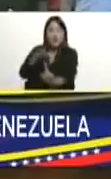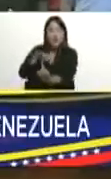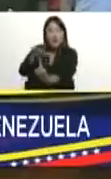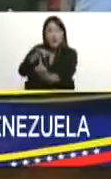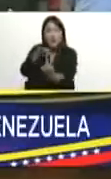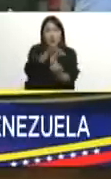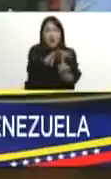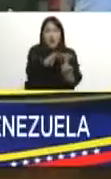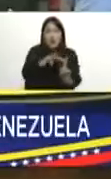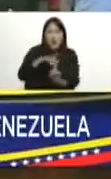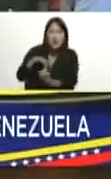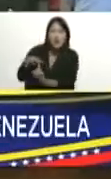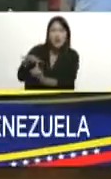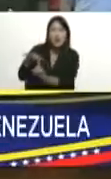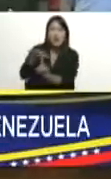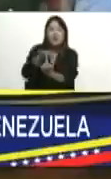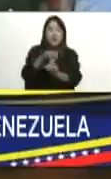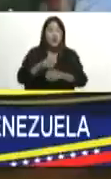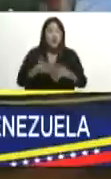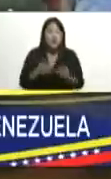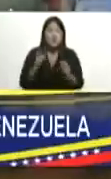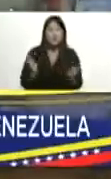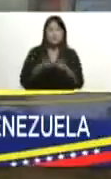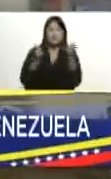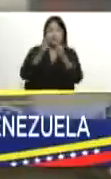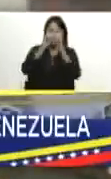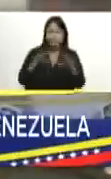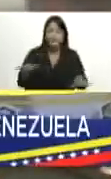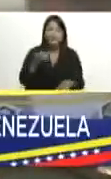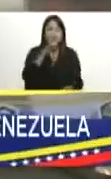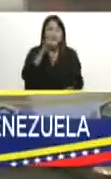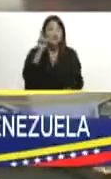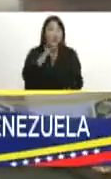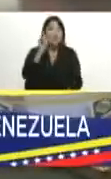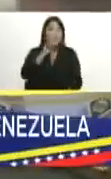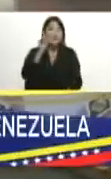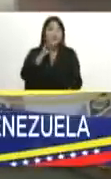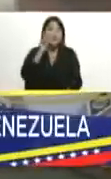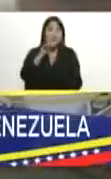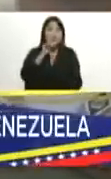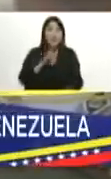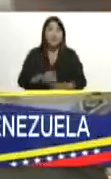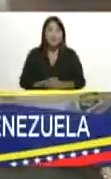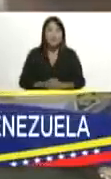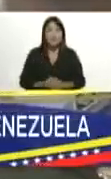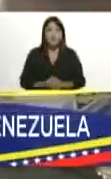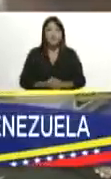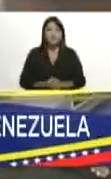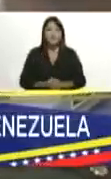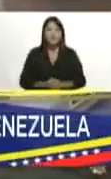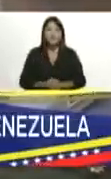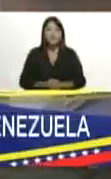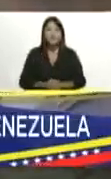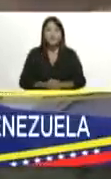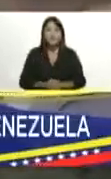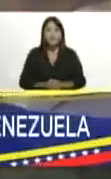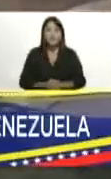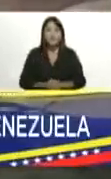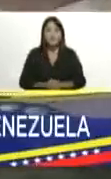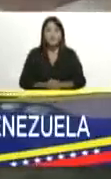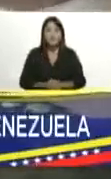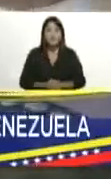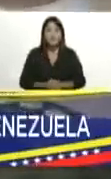a través de la fabricación de fake news y la difusión de noticias tendenciosas, entre otros